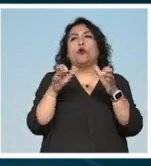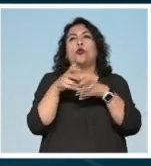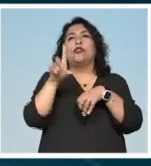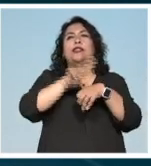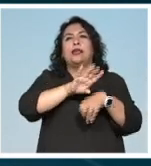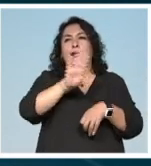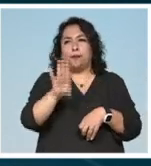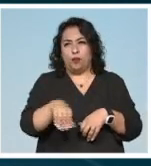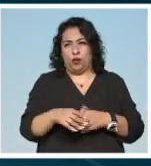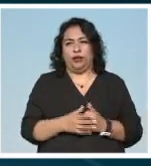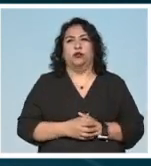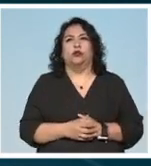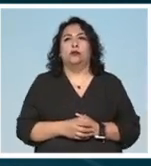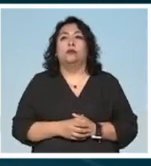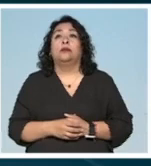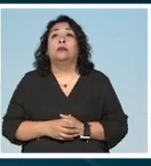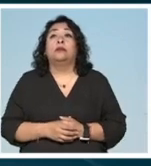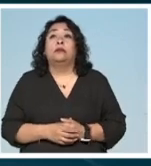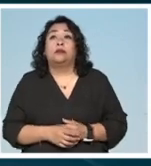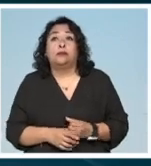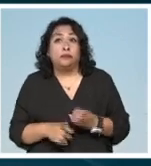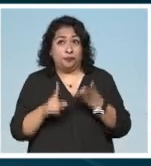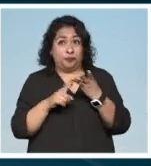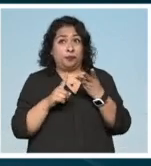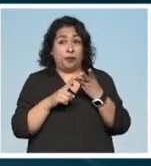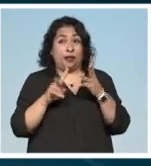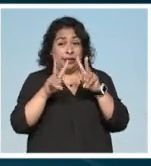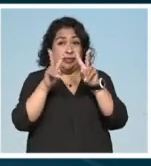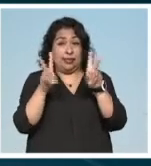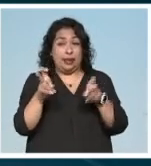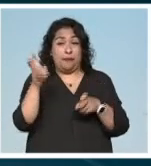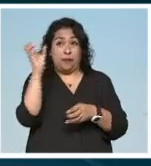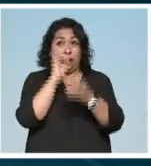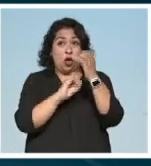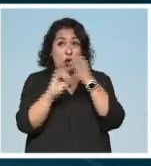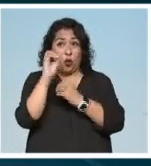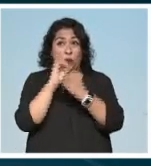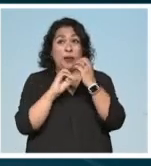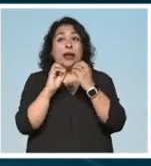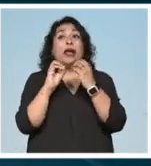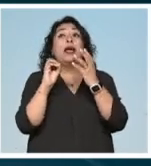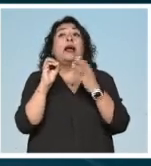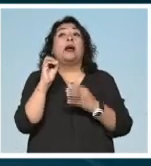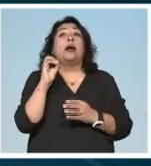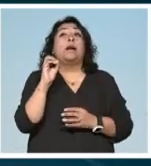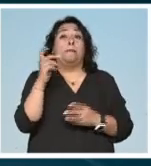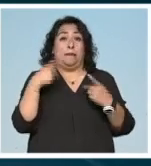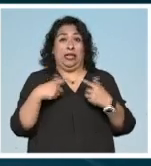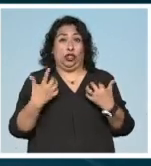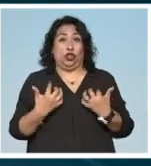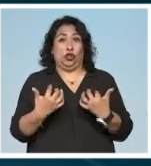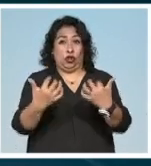de Muertos. El argumento principal de la obra es que pueda el